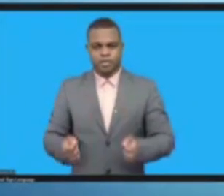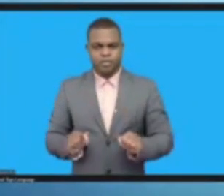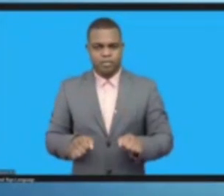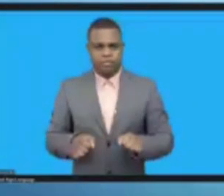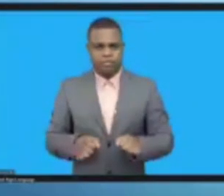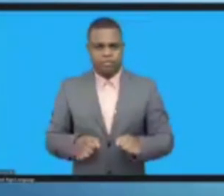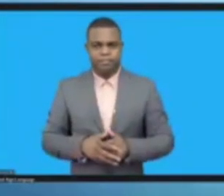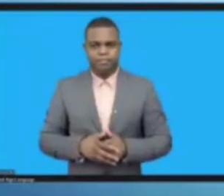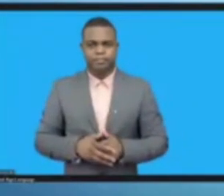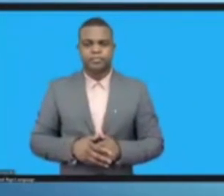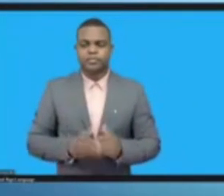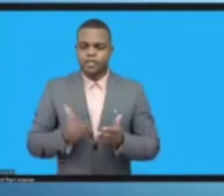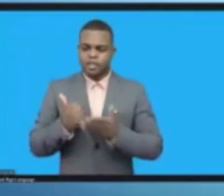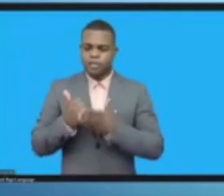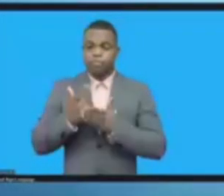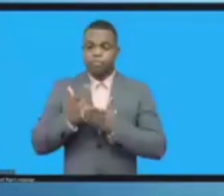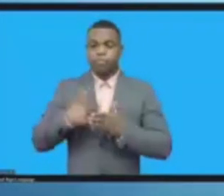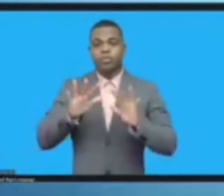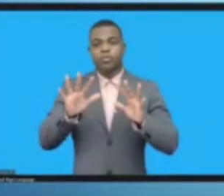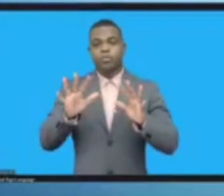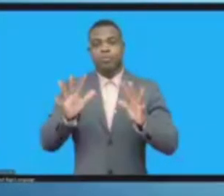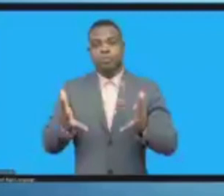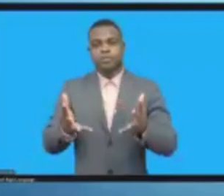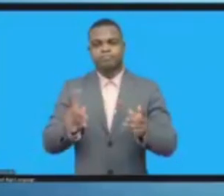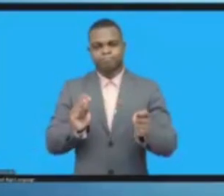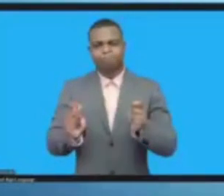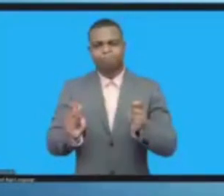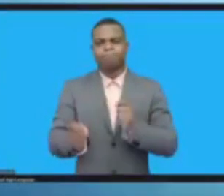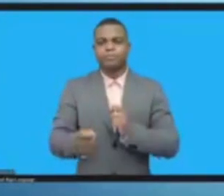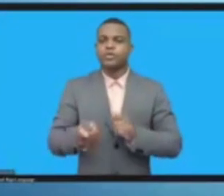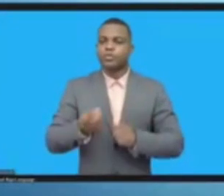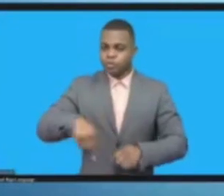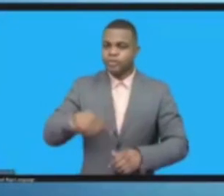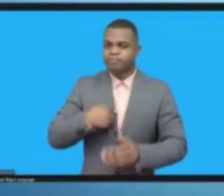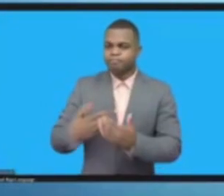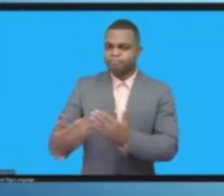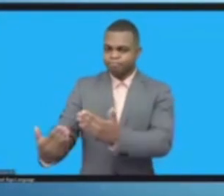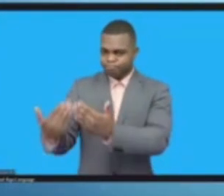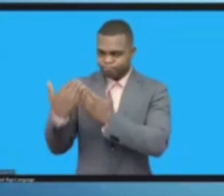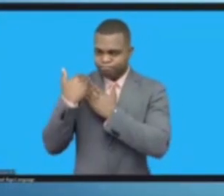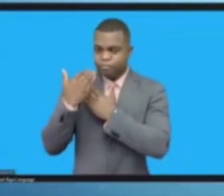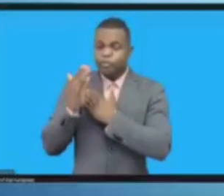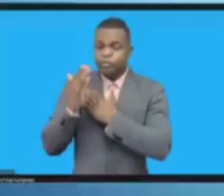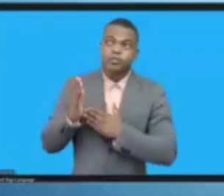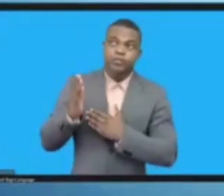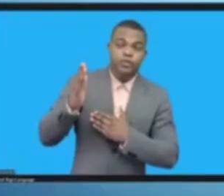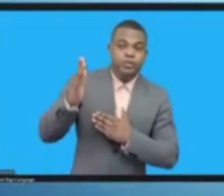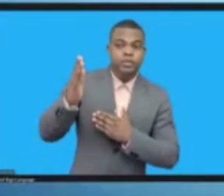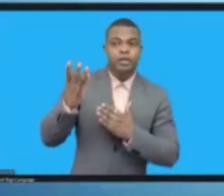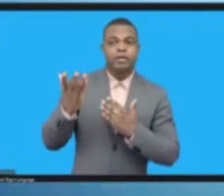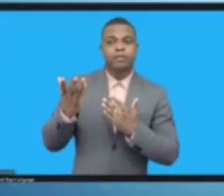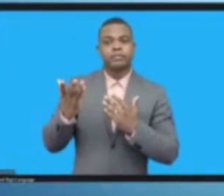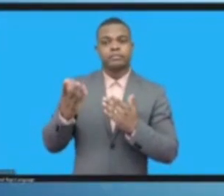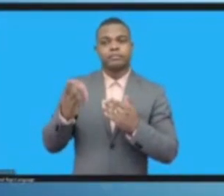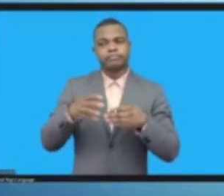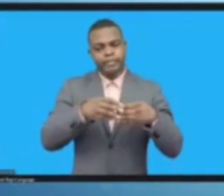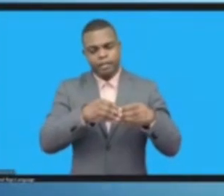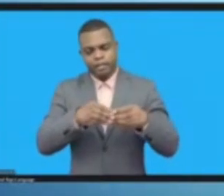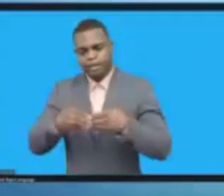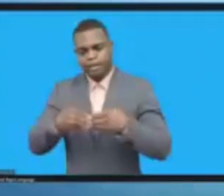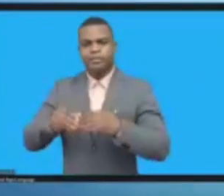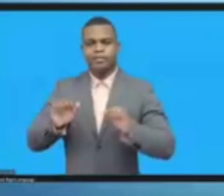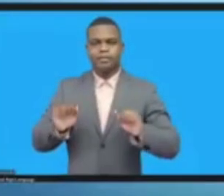liderar guiar esta evolución y asegurarnos de que los resultados sean beneficiosos y no destructivos